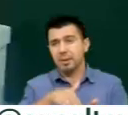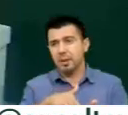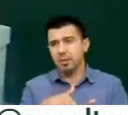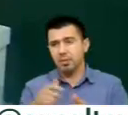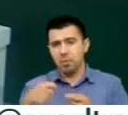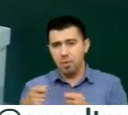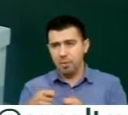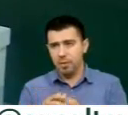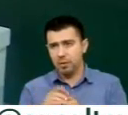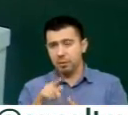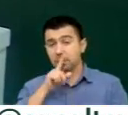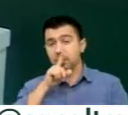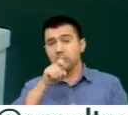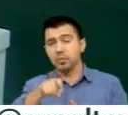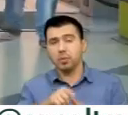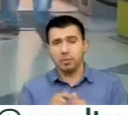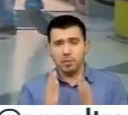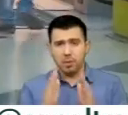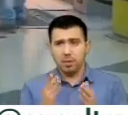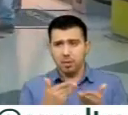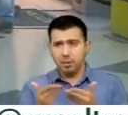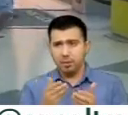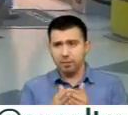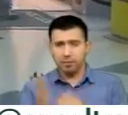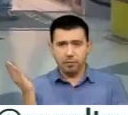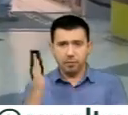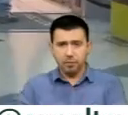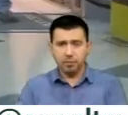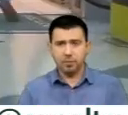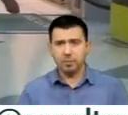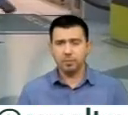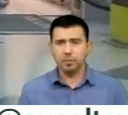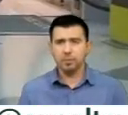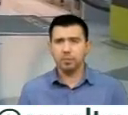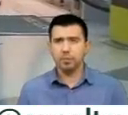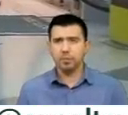metropolitana de Bucaramanga atenderán jornada continua hasta las 11 de la noche el día de hoy.